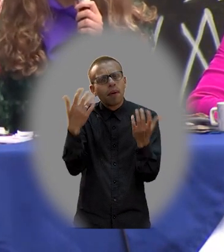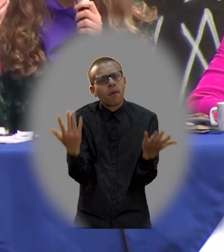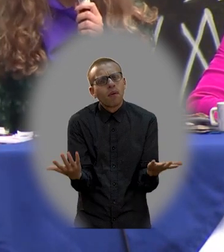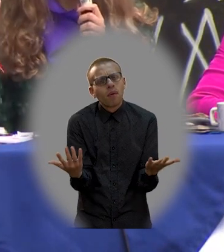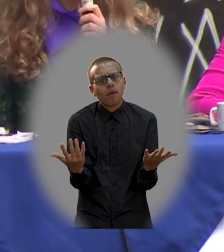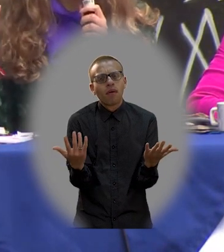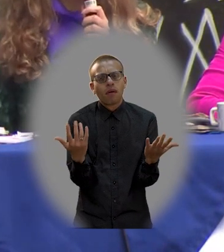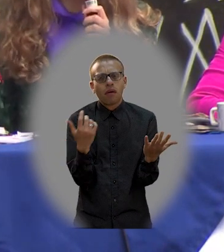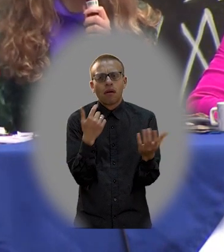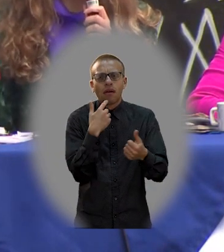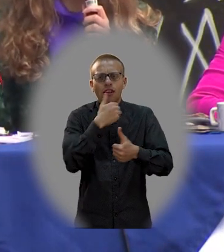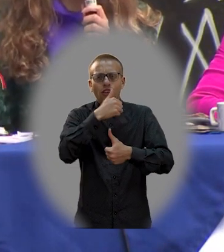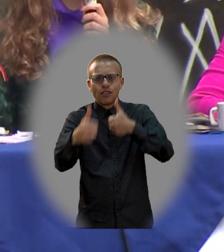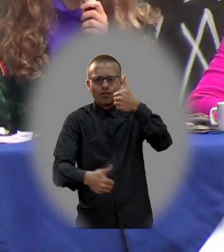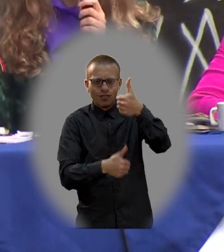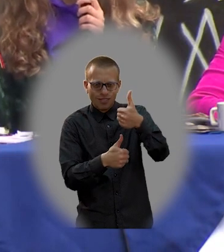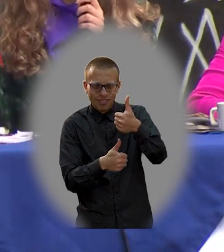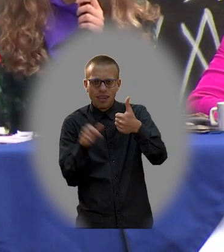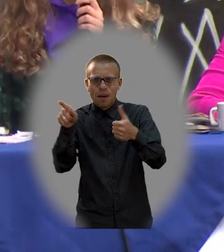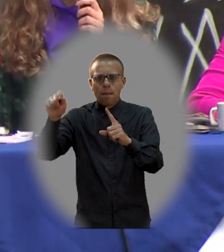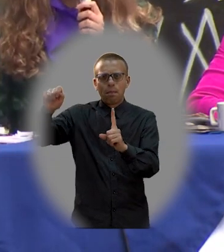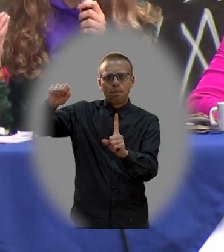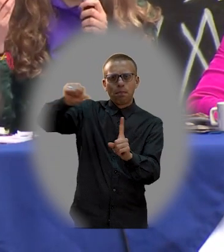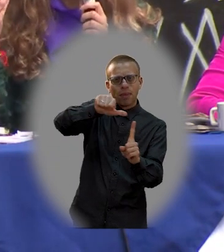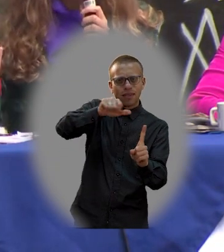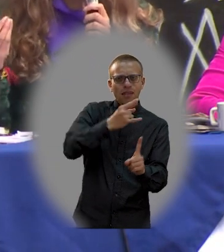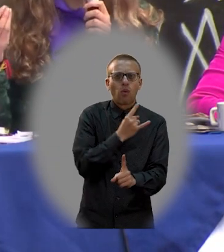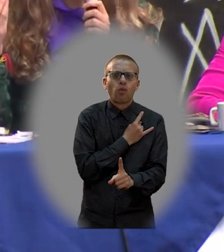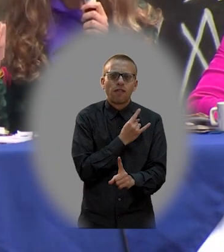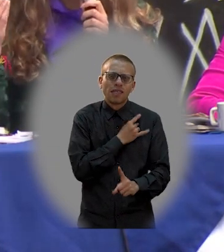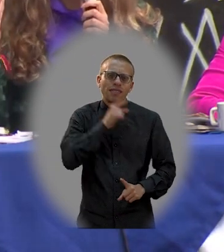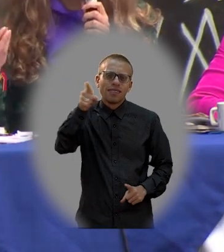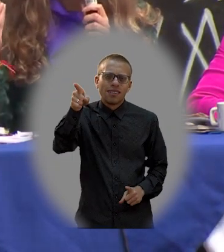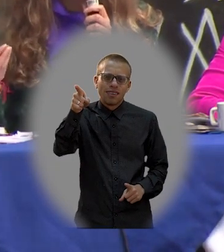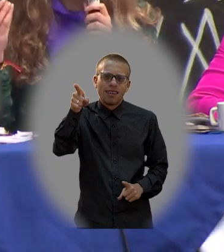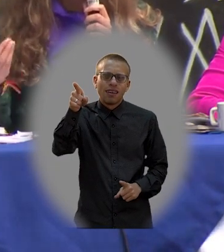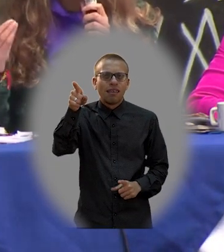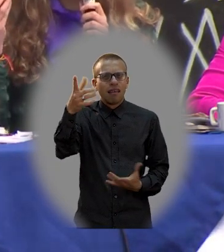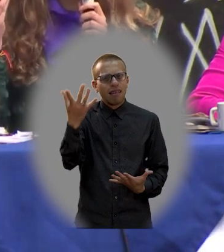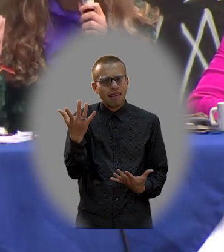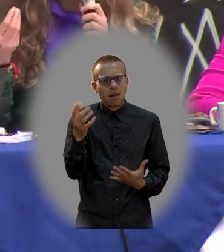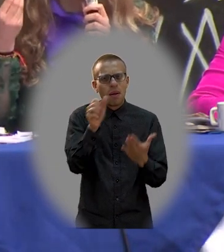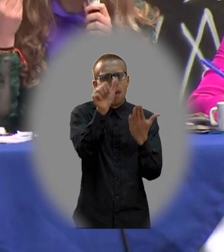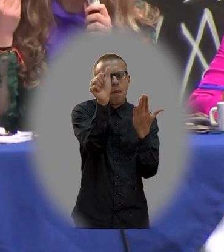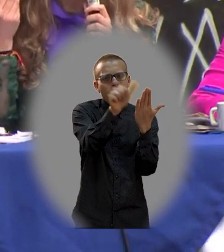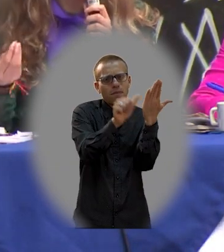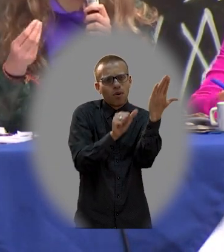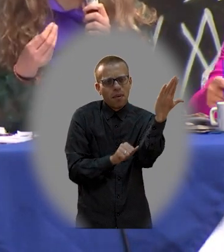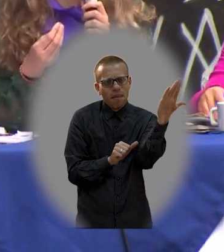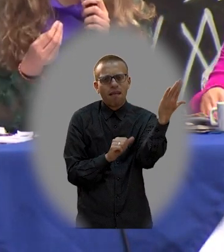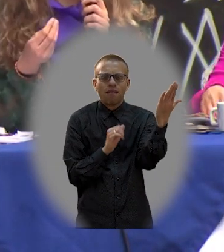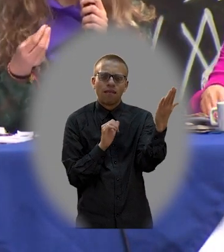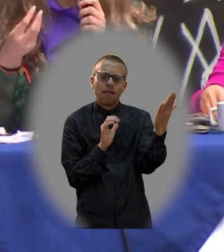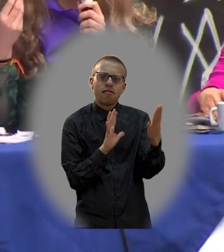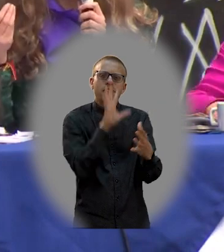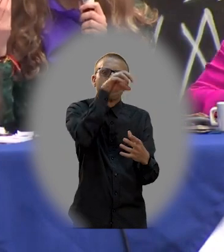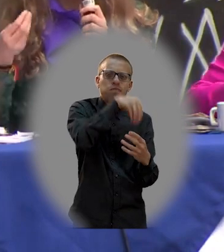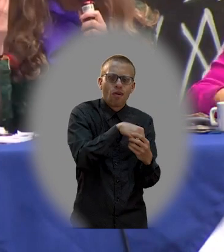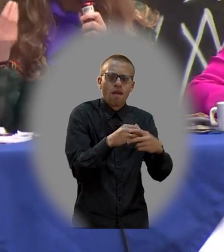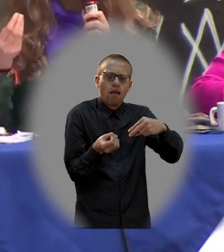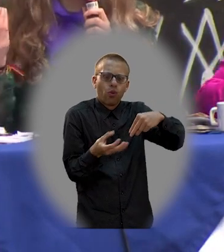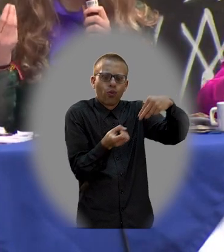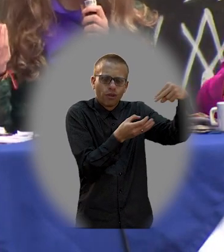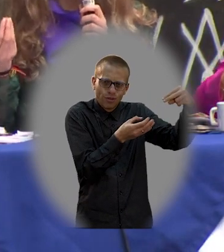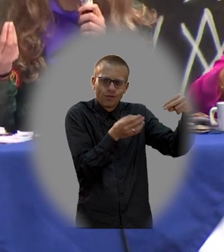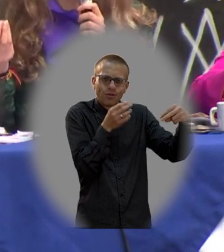misma Subdirección de Bienestar Universitario no se contemple la educación sexual integral como algo fundamental, ¿sí?